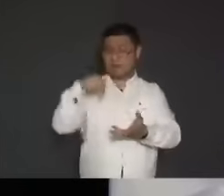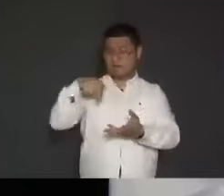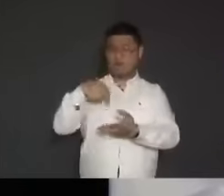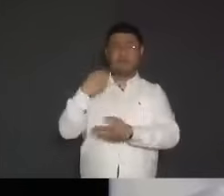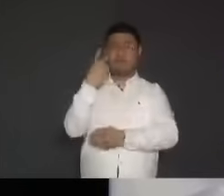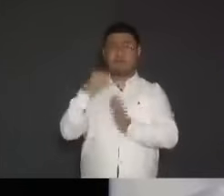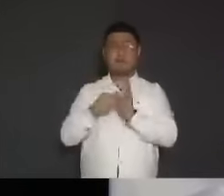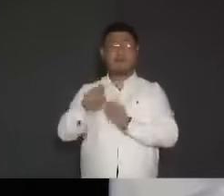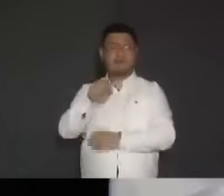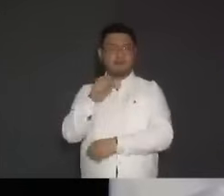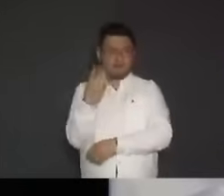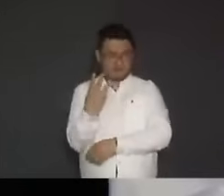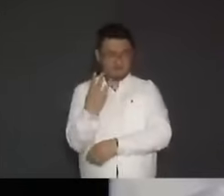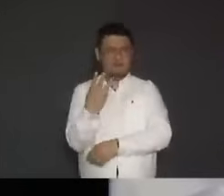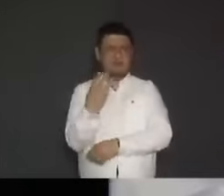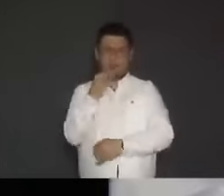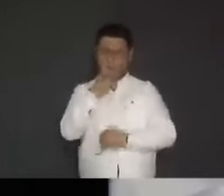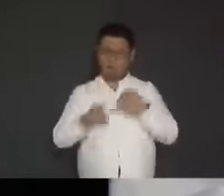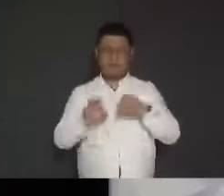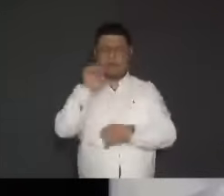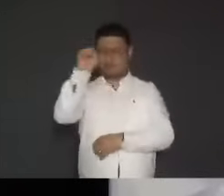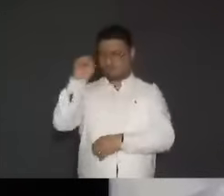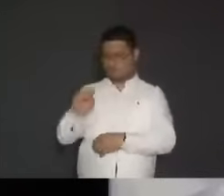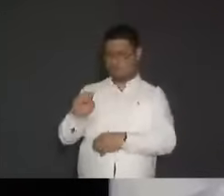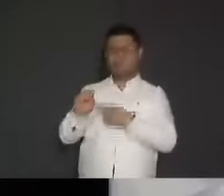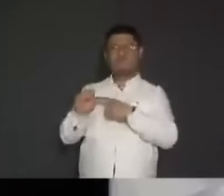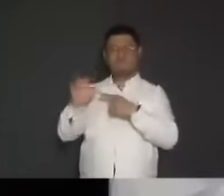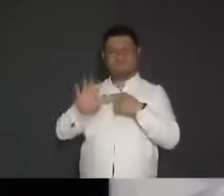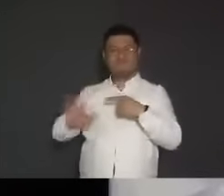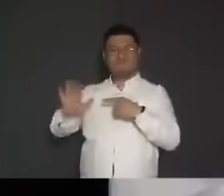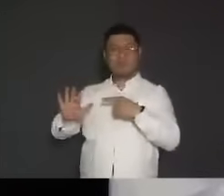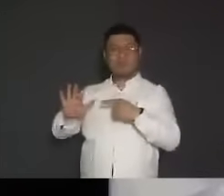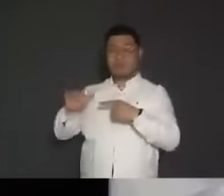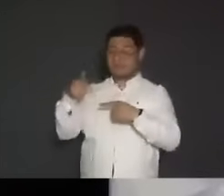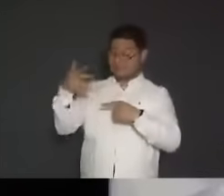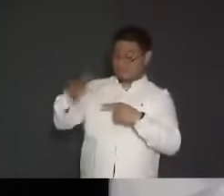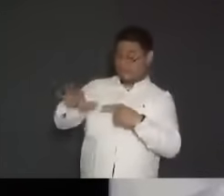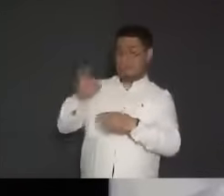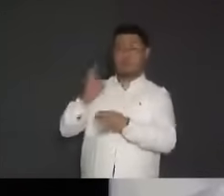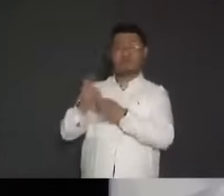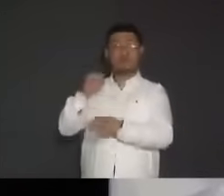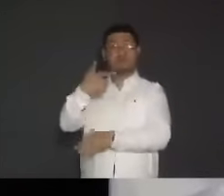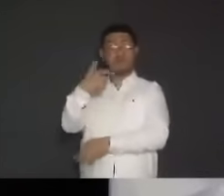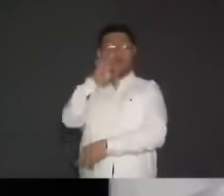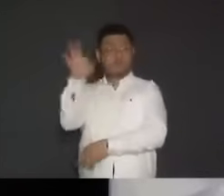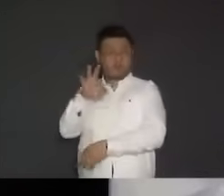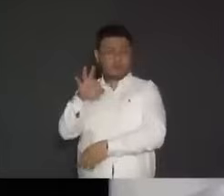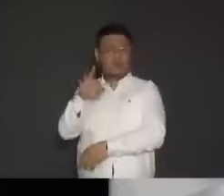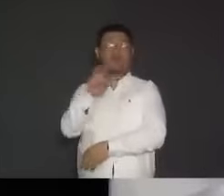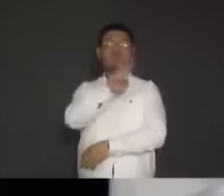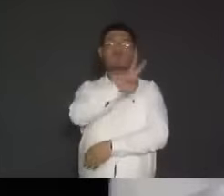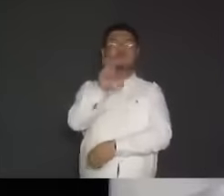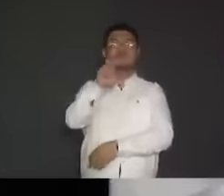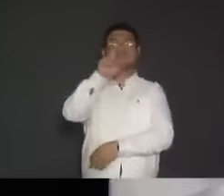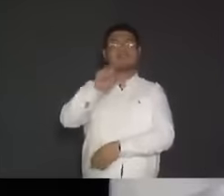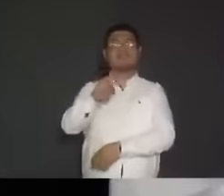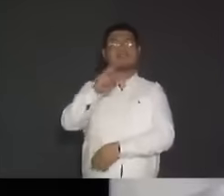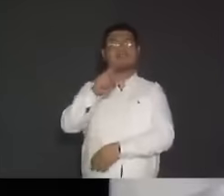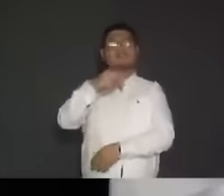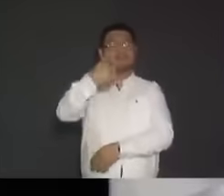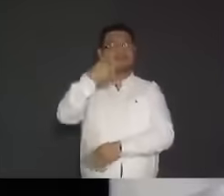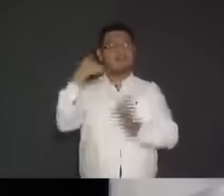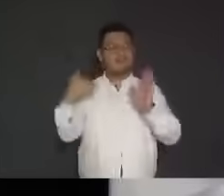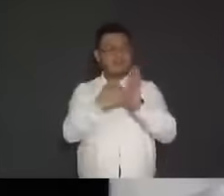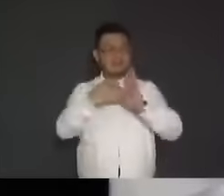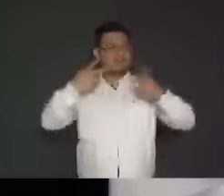en el sur. ¿Y saben qué? Gracias a eso, se redujo en un 10.7% la pobreza. 236 mil